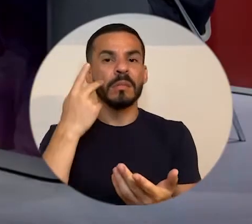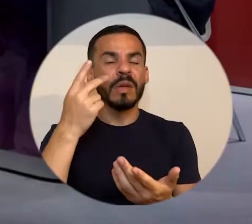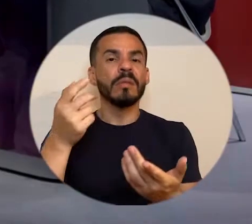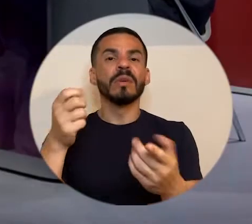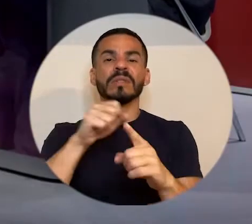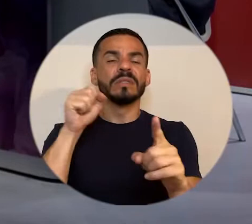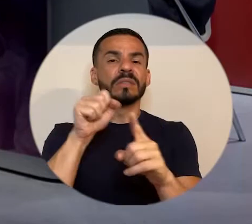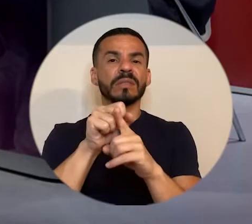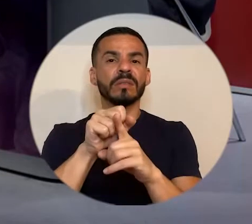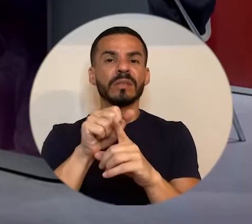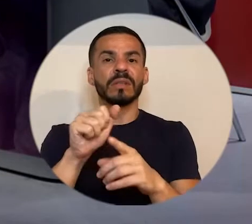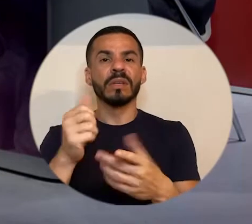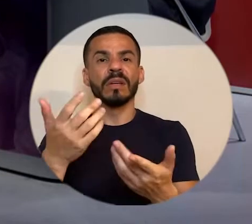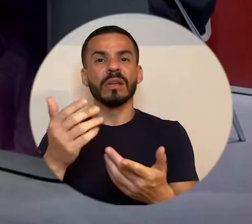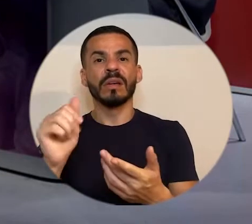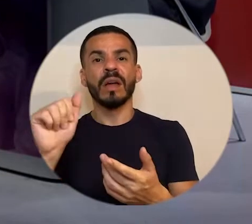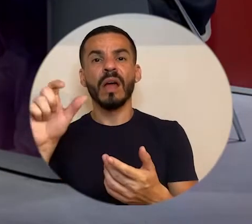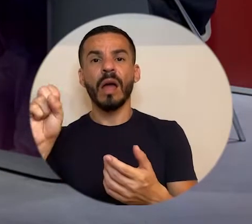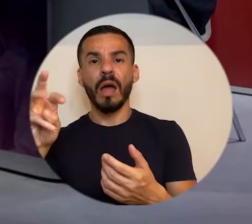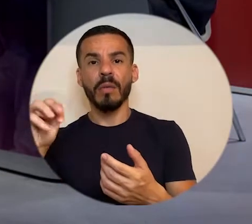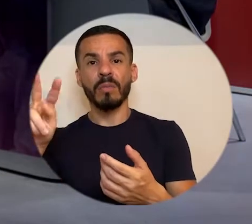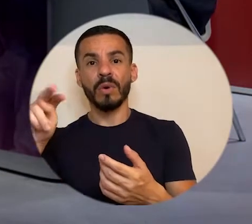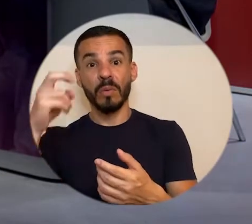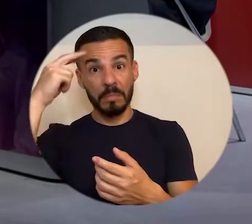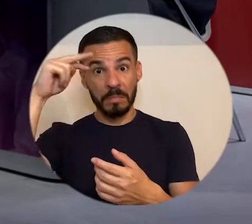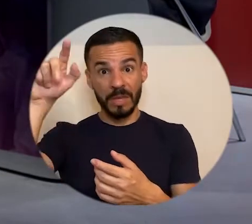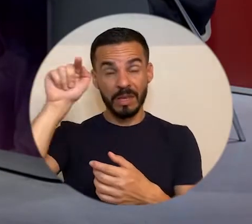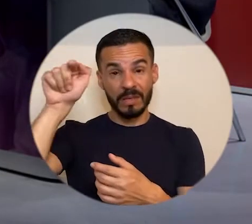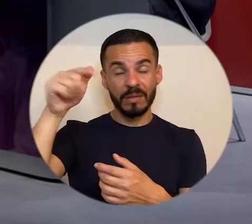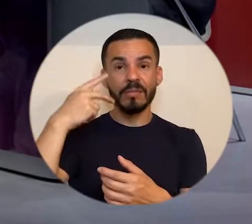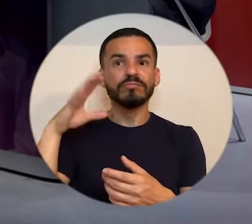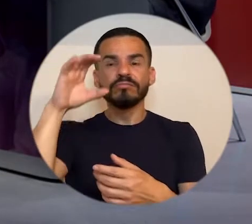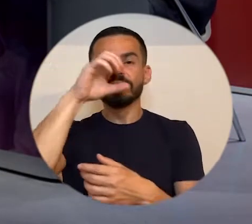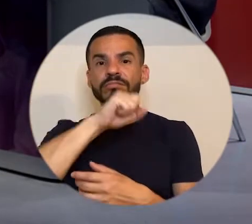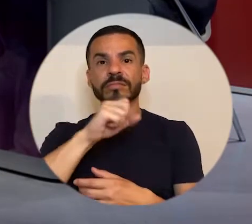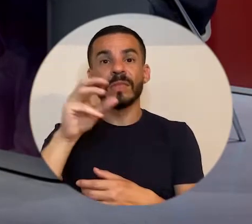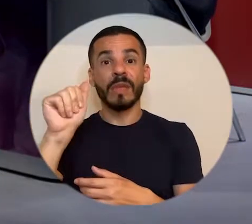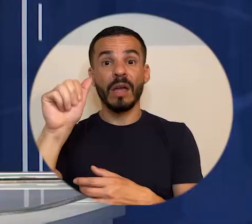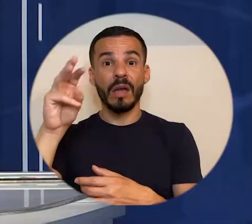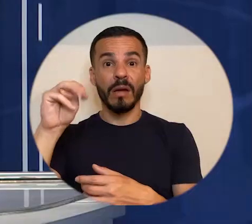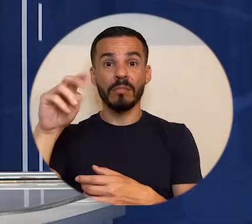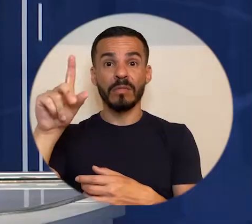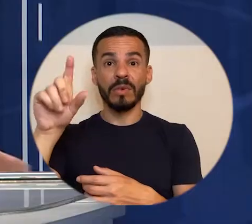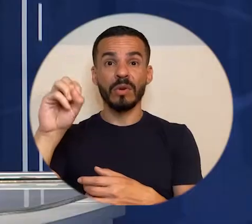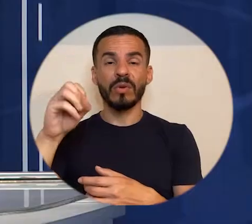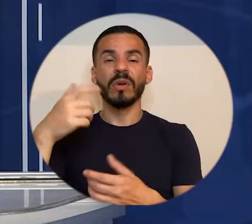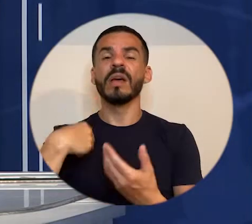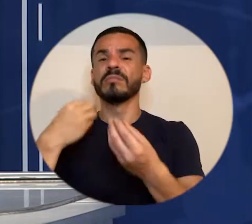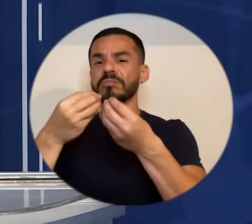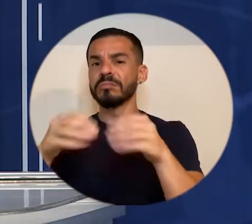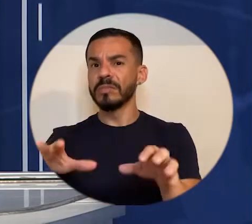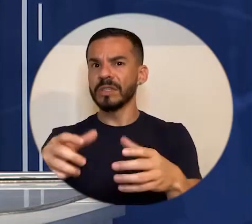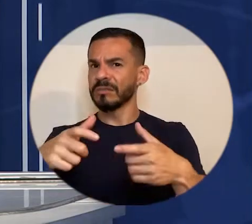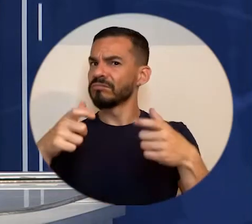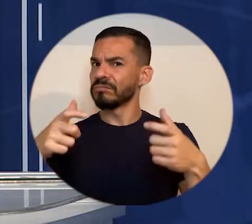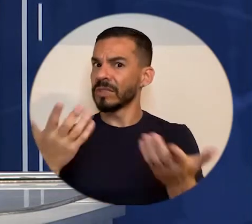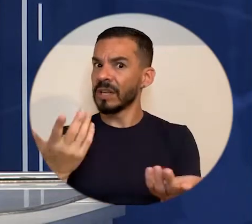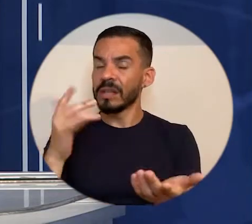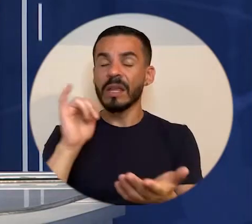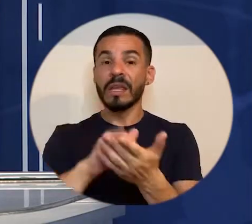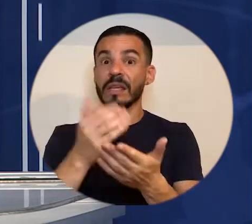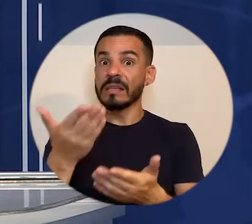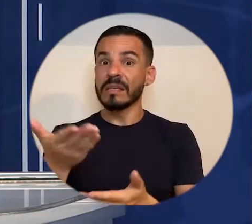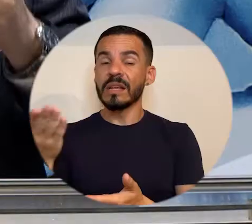vemos el caso también de AMLO en México, vamos a dar cuenta que AMLO ha tenido una gran